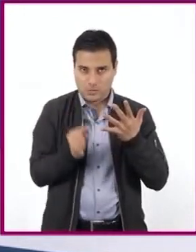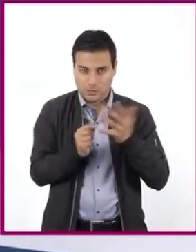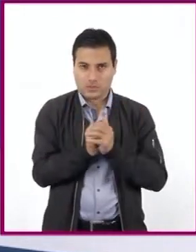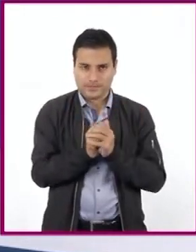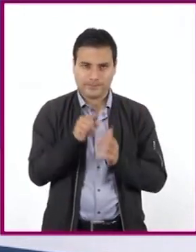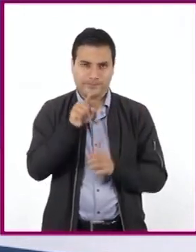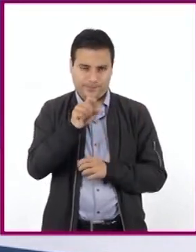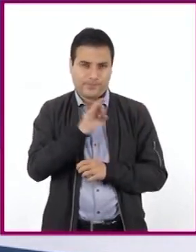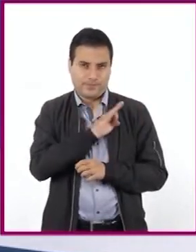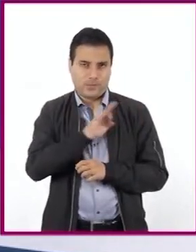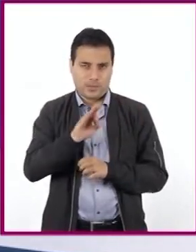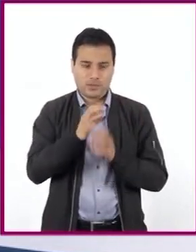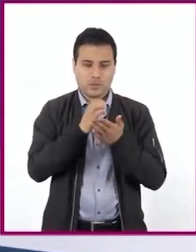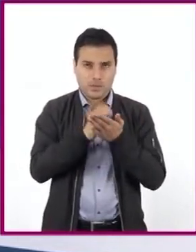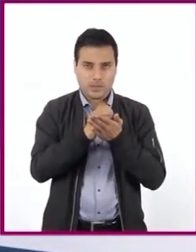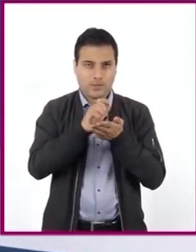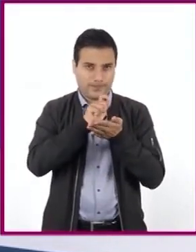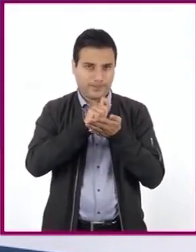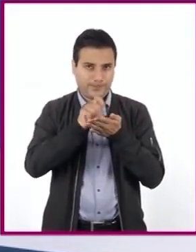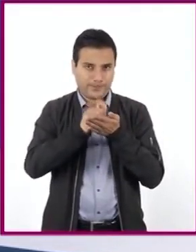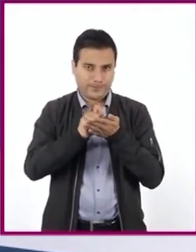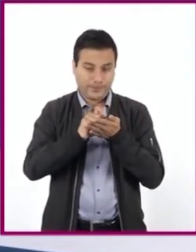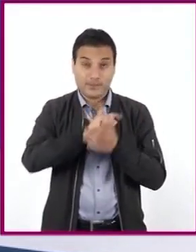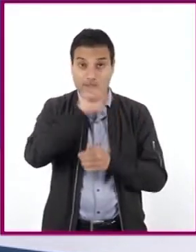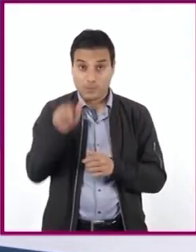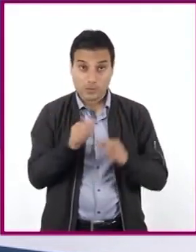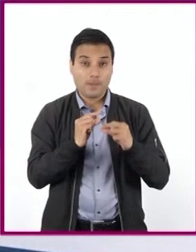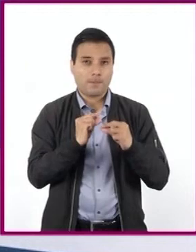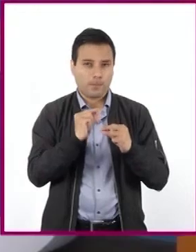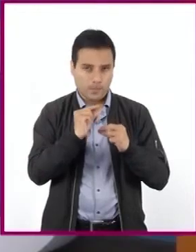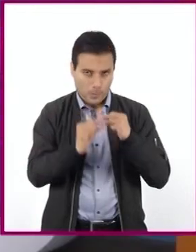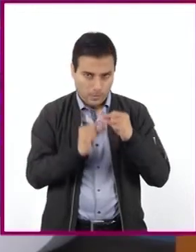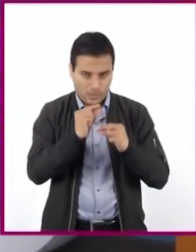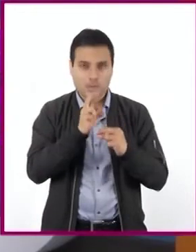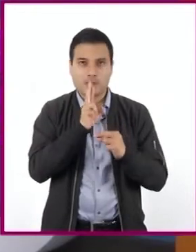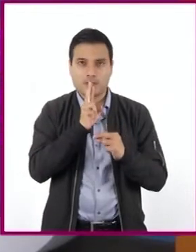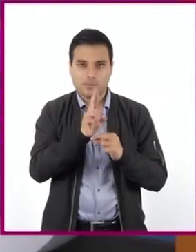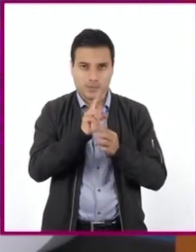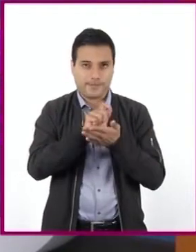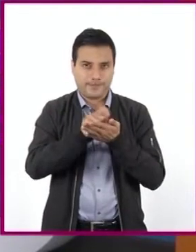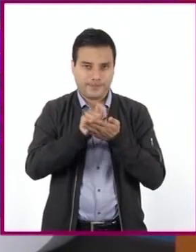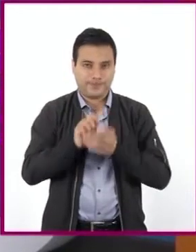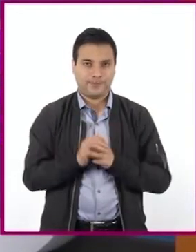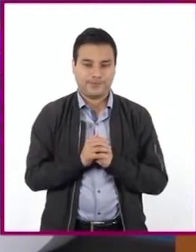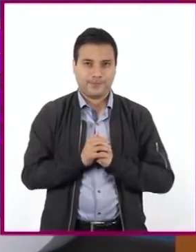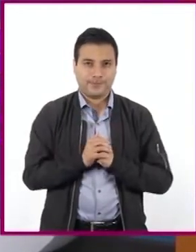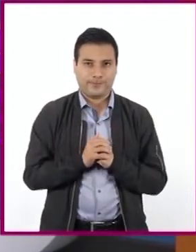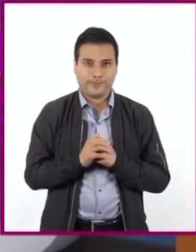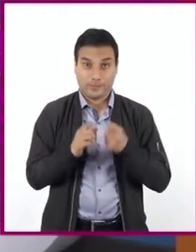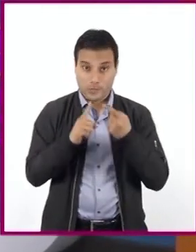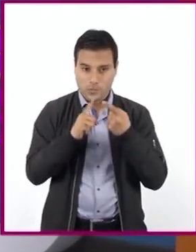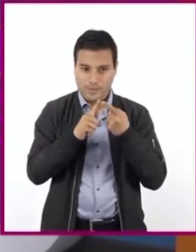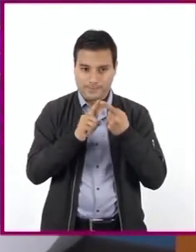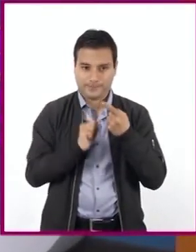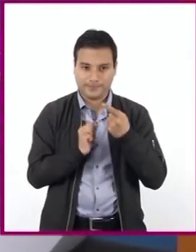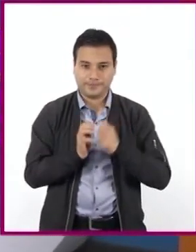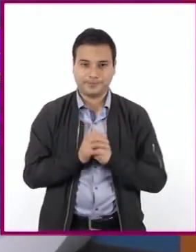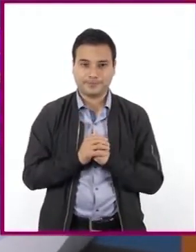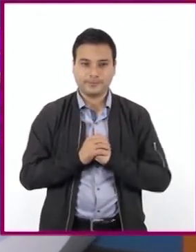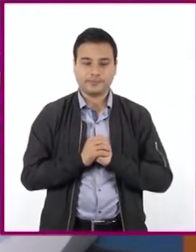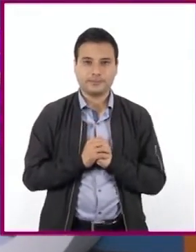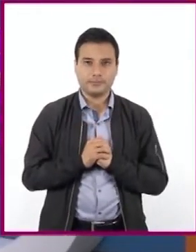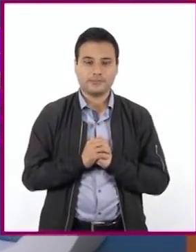registrar en su cuaderno e ir respondiendo a lo largo de la clase. ¿Cuáles son las condiciones que se deben cumplir